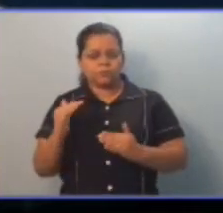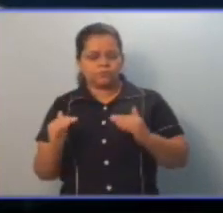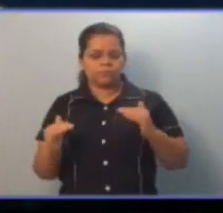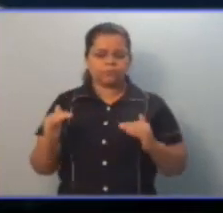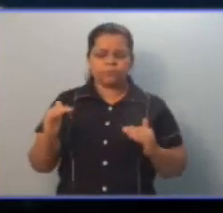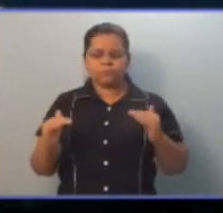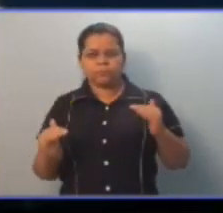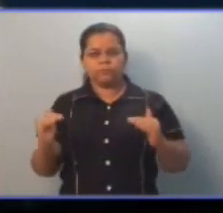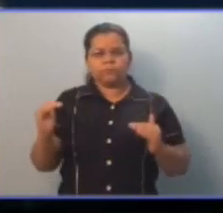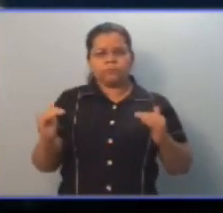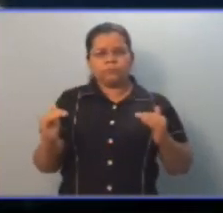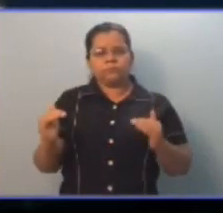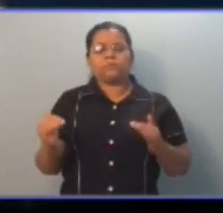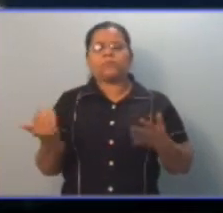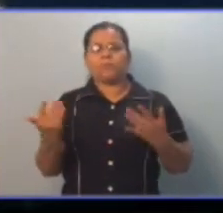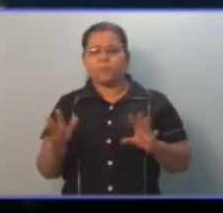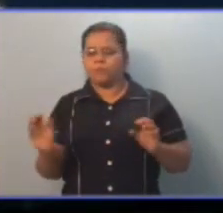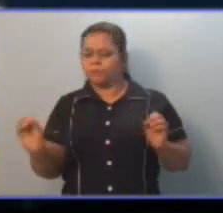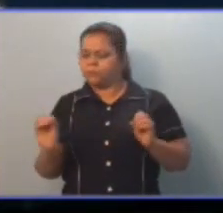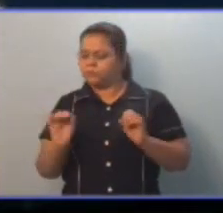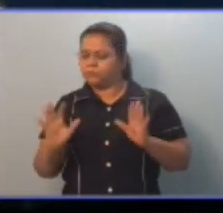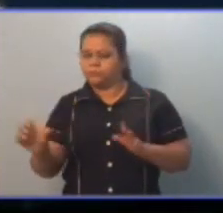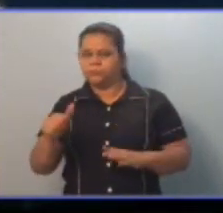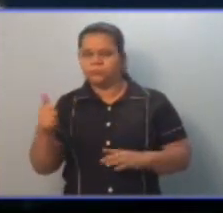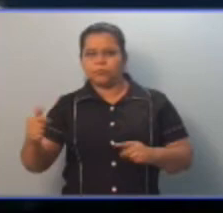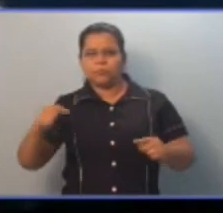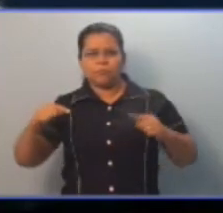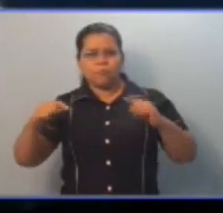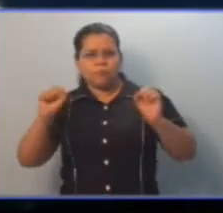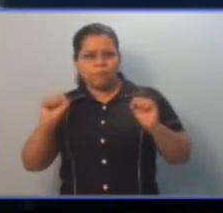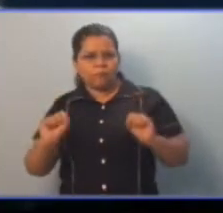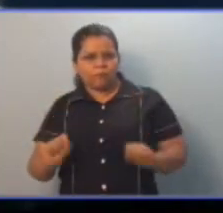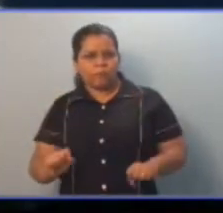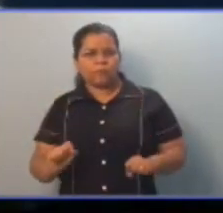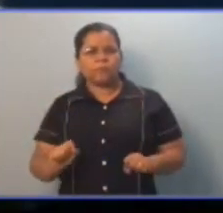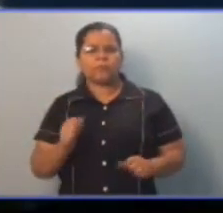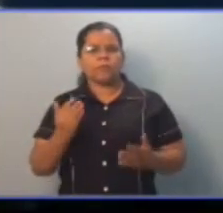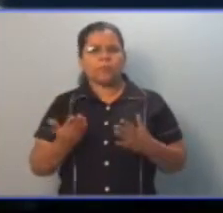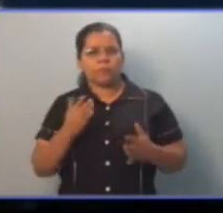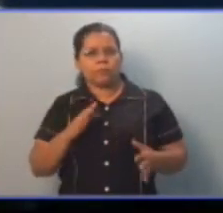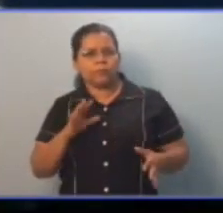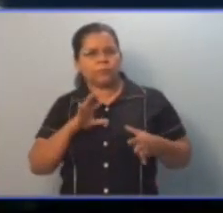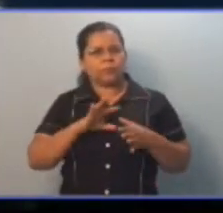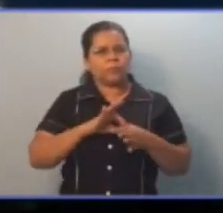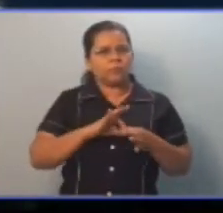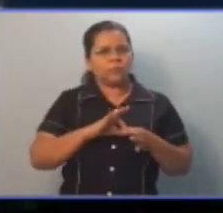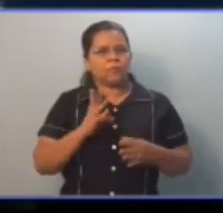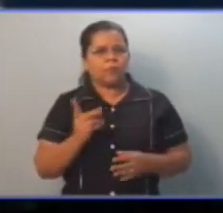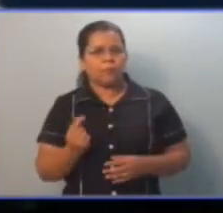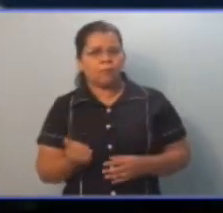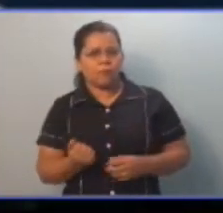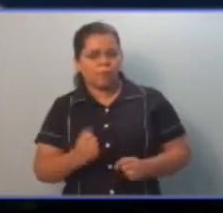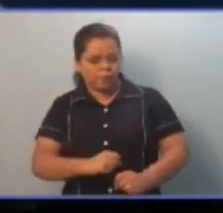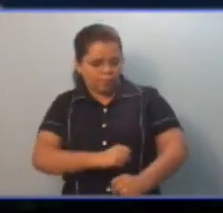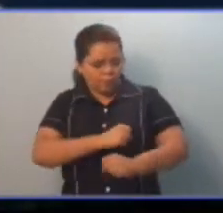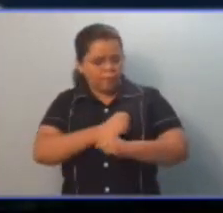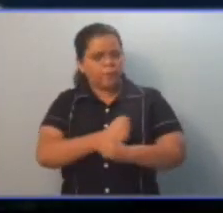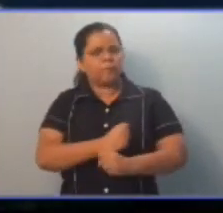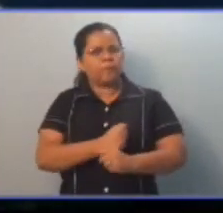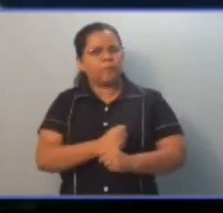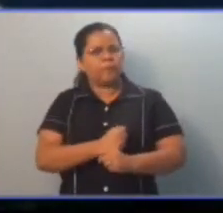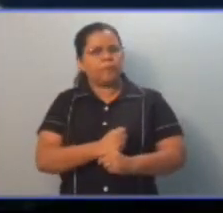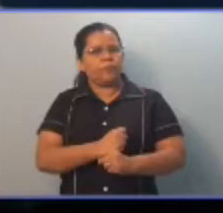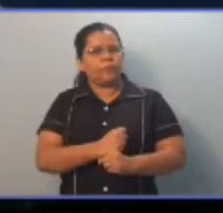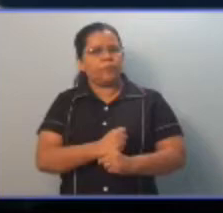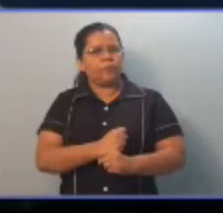contrapesos, de tal manera que ninguna autoridad pudiese concentrar tal cantidad de poder al